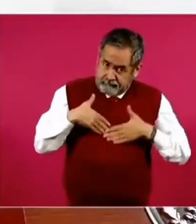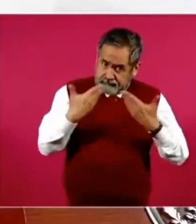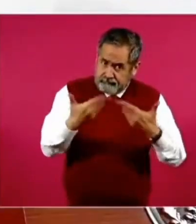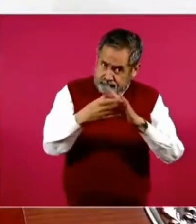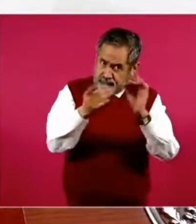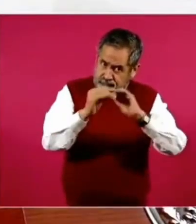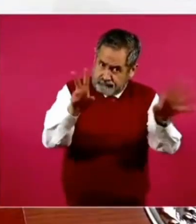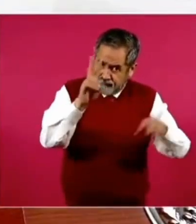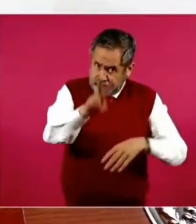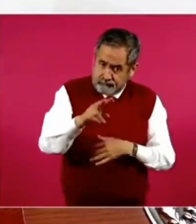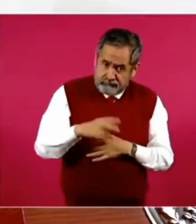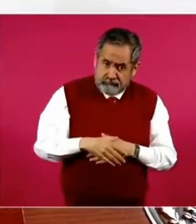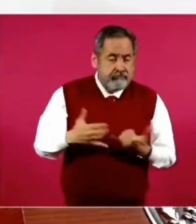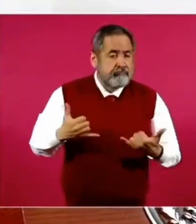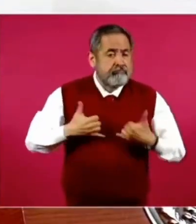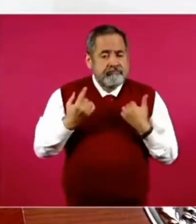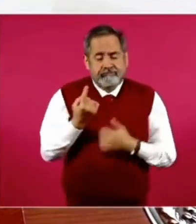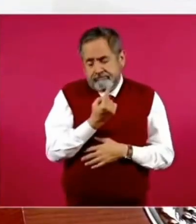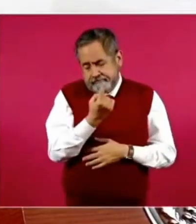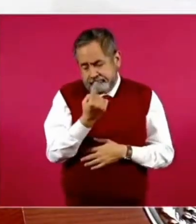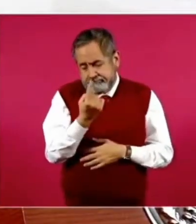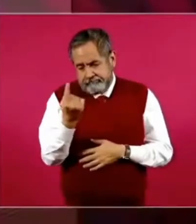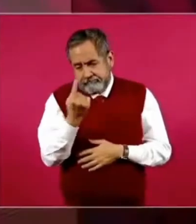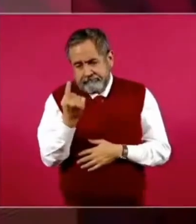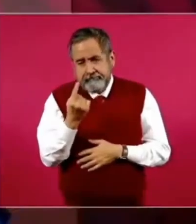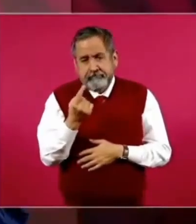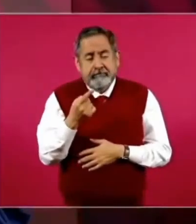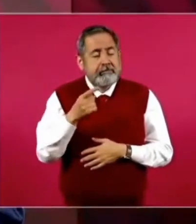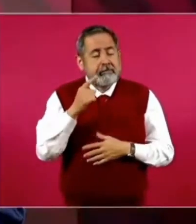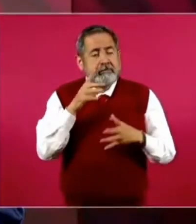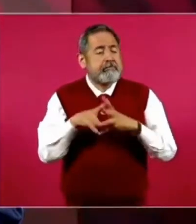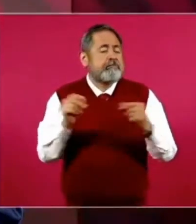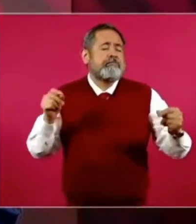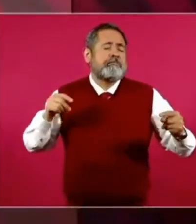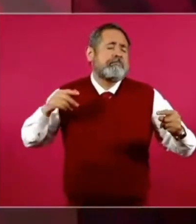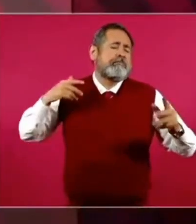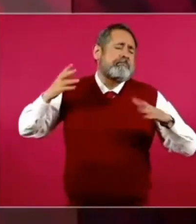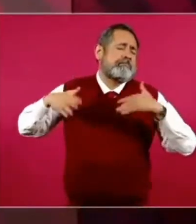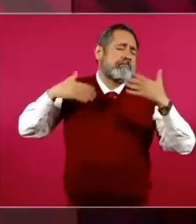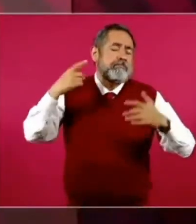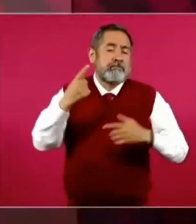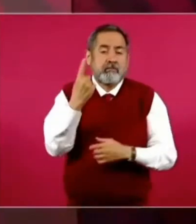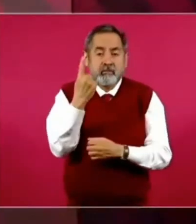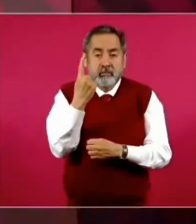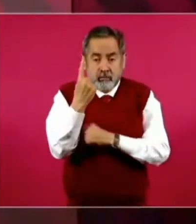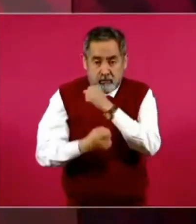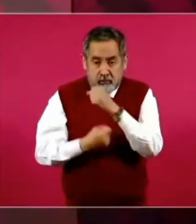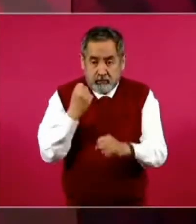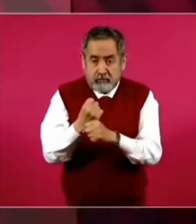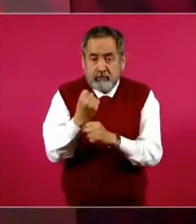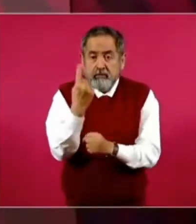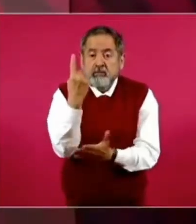claridad, y si acaso los vuelven a ver una vez al año.